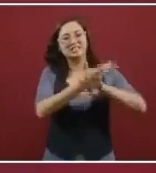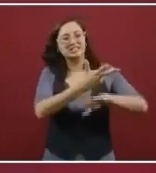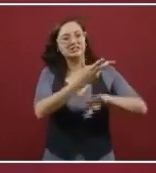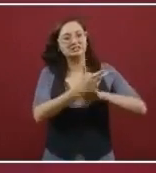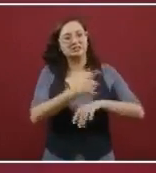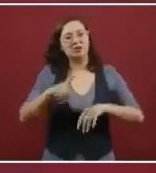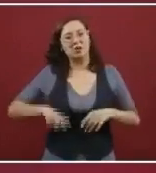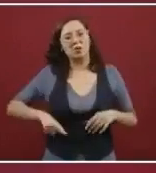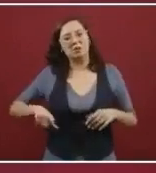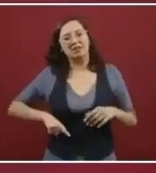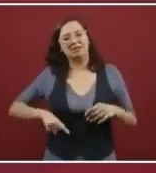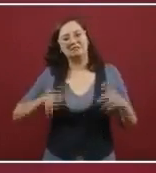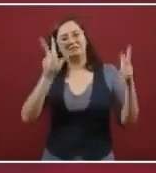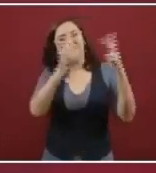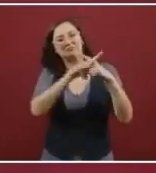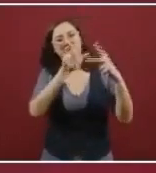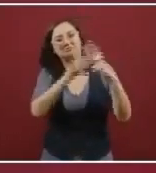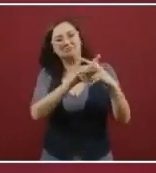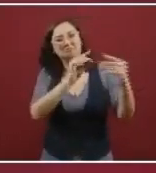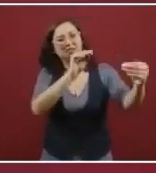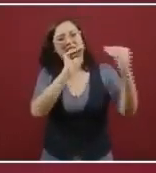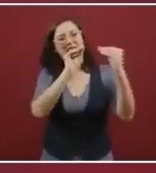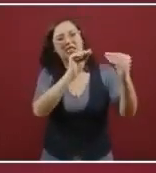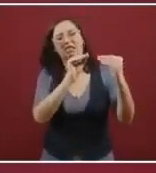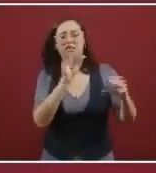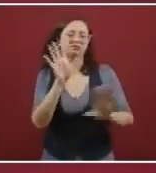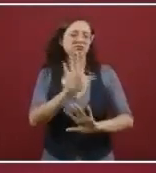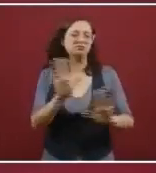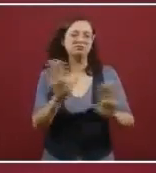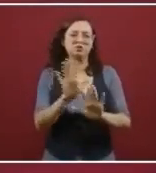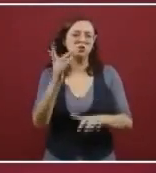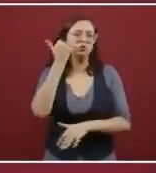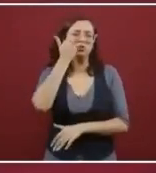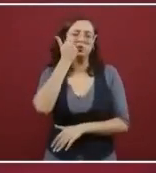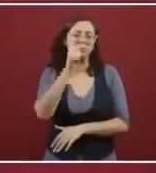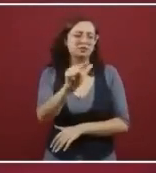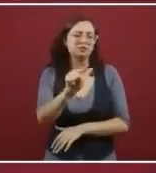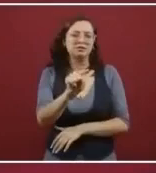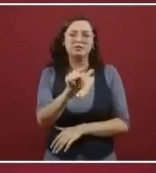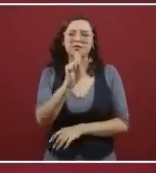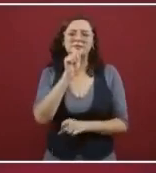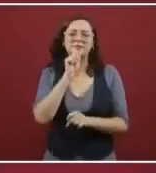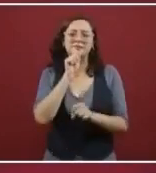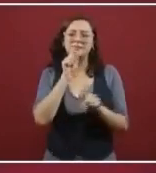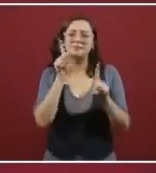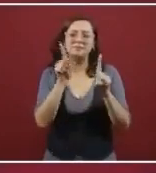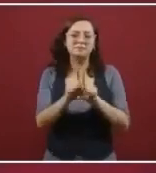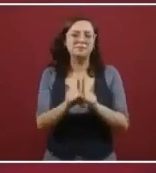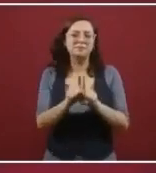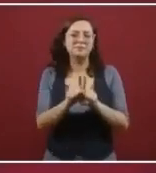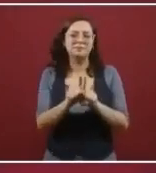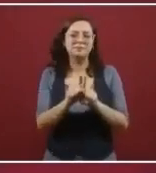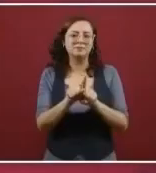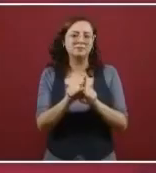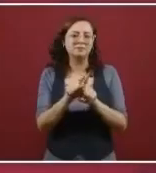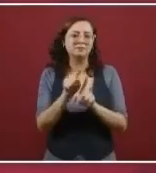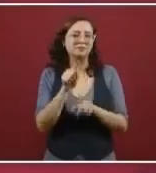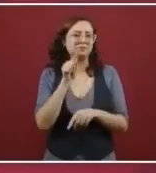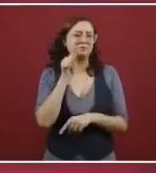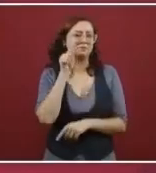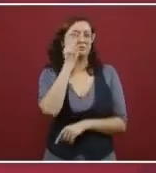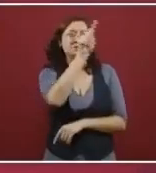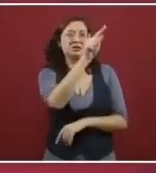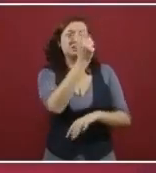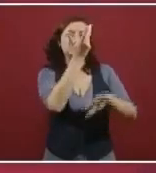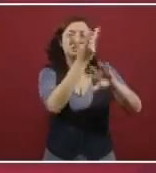Unidos, no nos queremos meter tampoco en sus confrontaciones